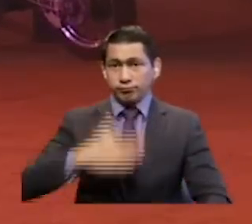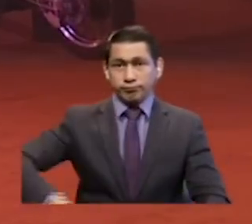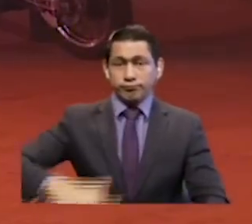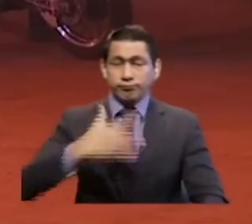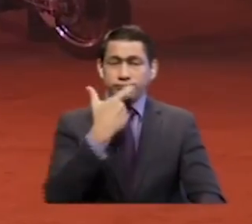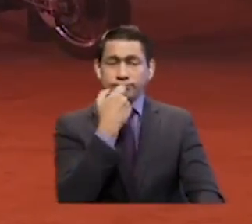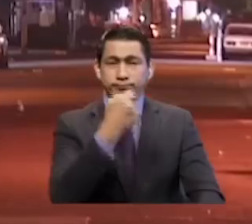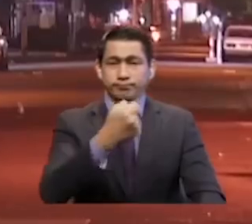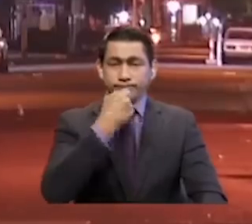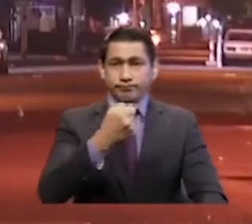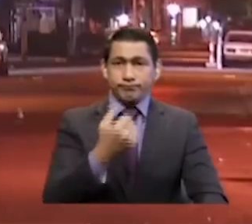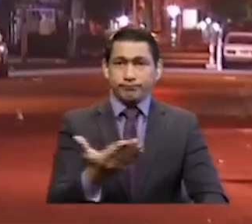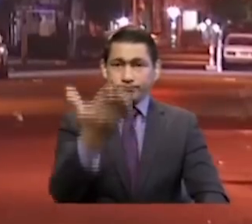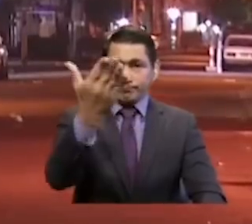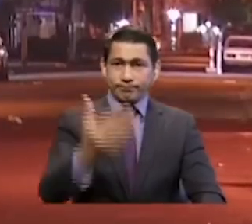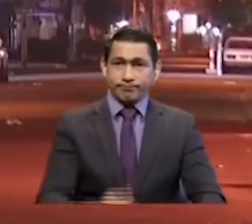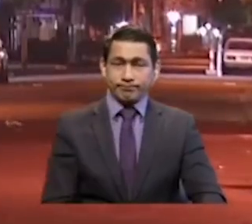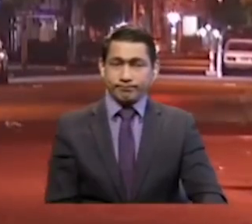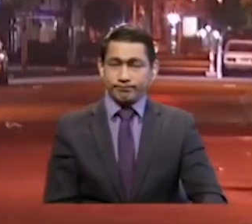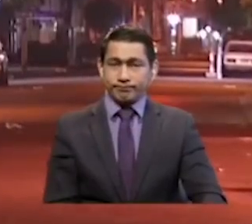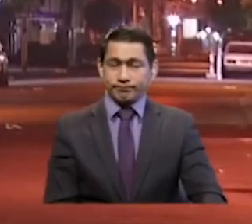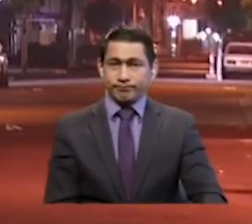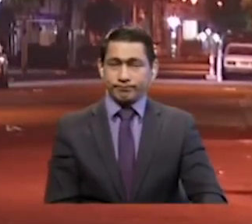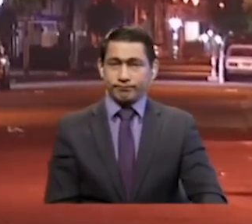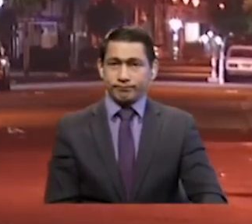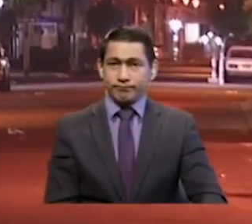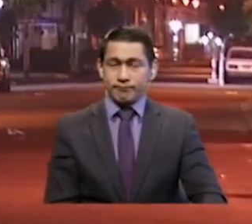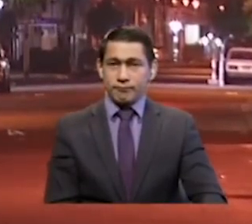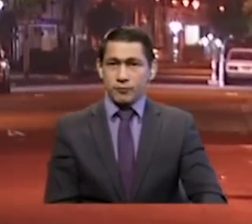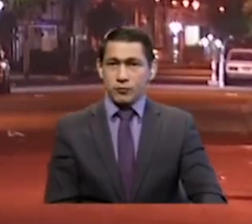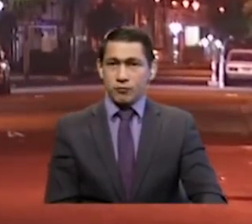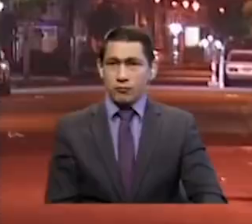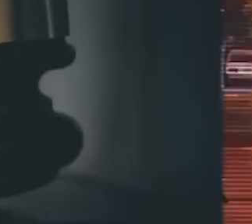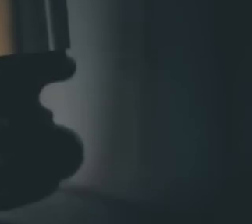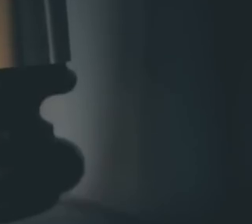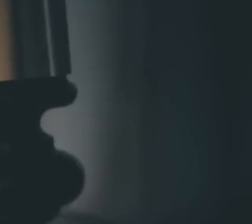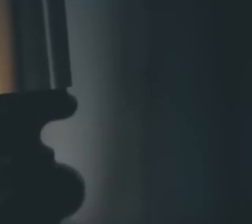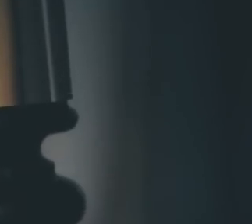Leonardo Flores, TC Televisión.